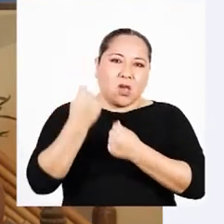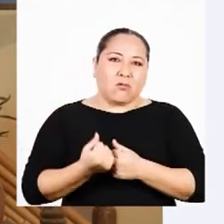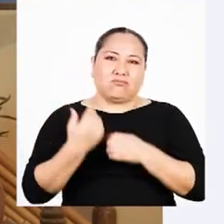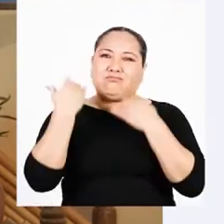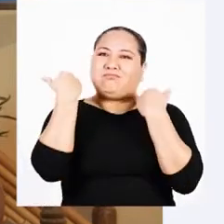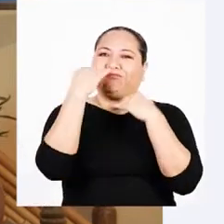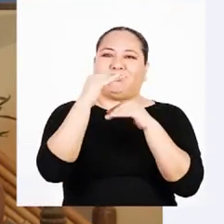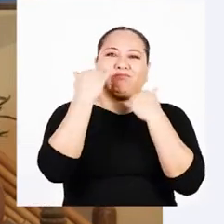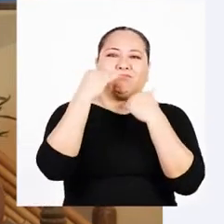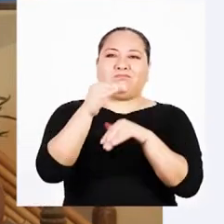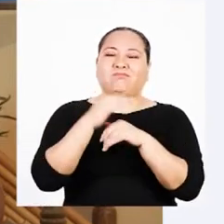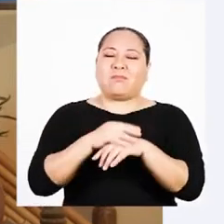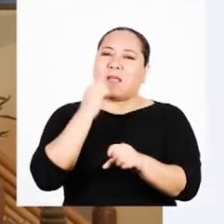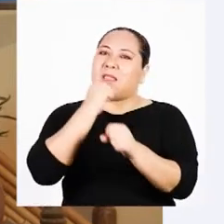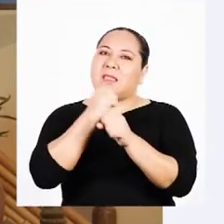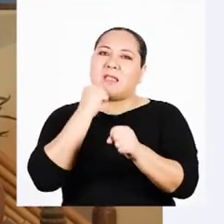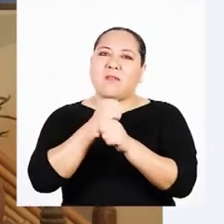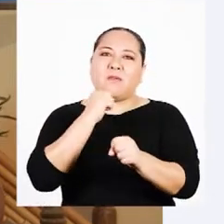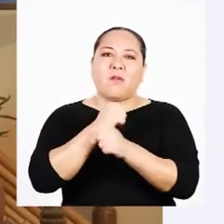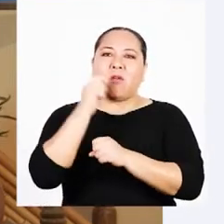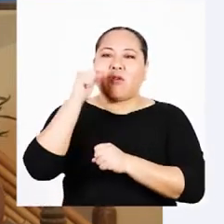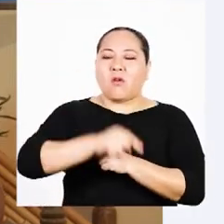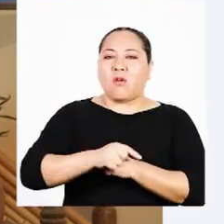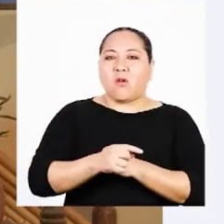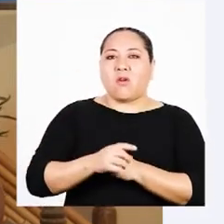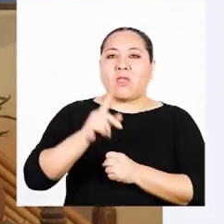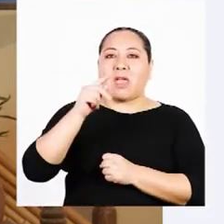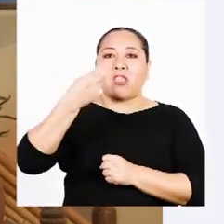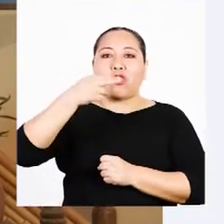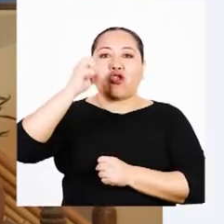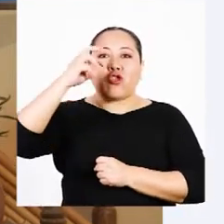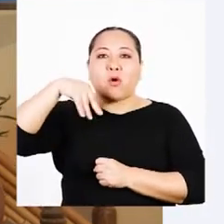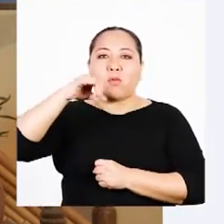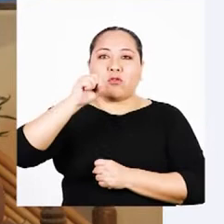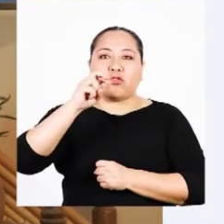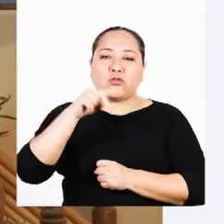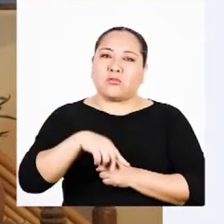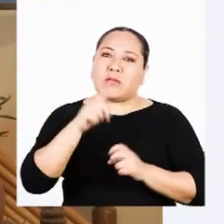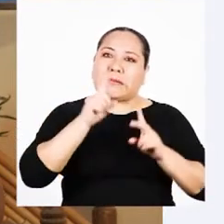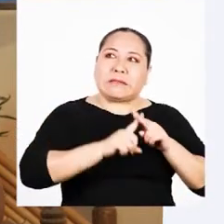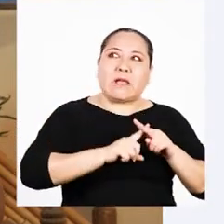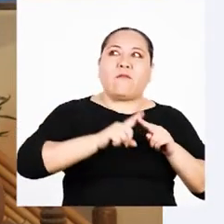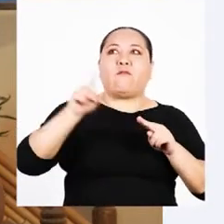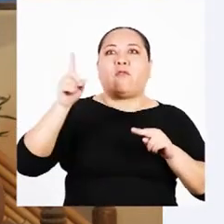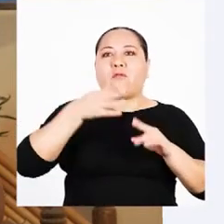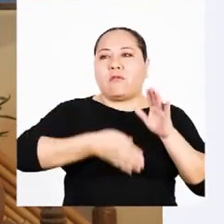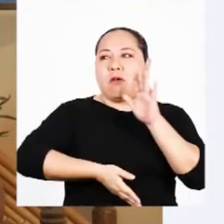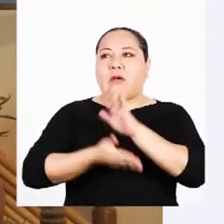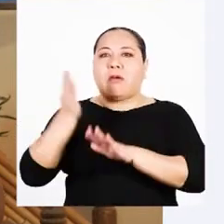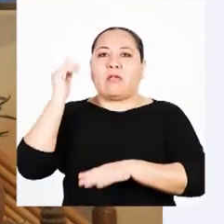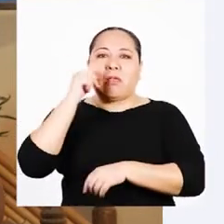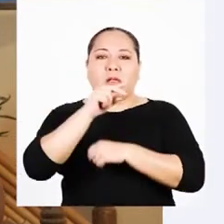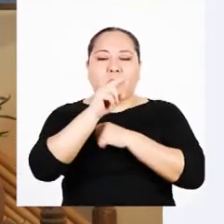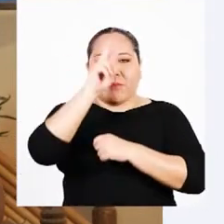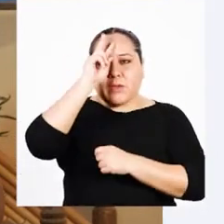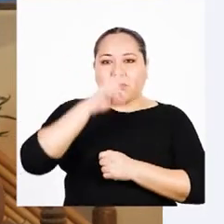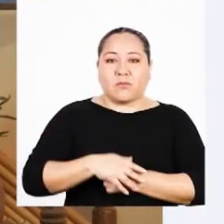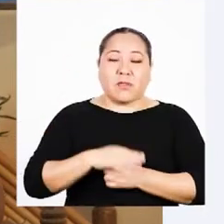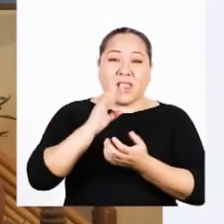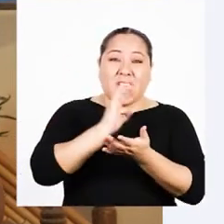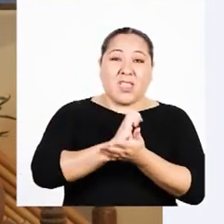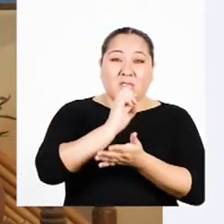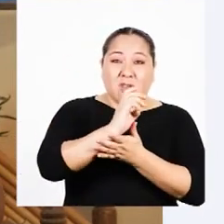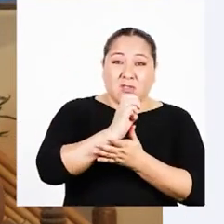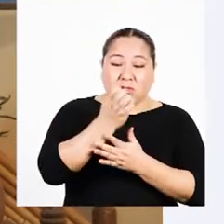económicas obstaculizaron la labor del director Thomson y este se tuvo que ir del Perú. La educación